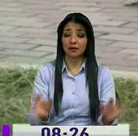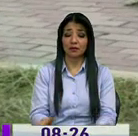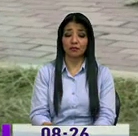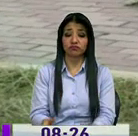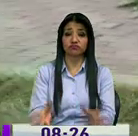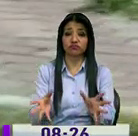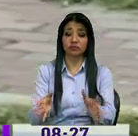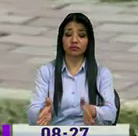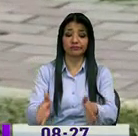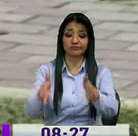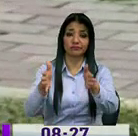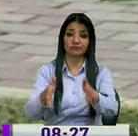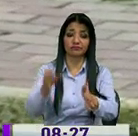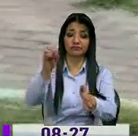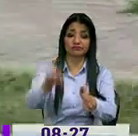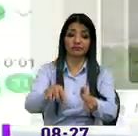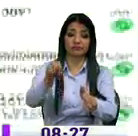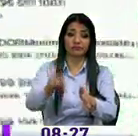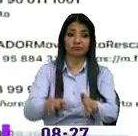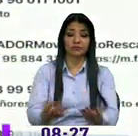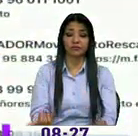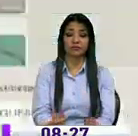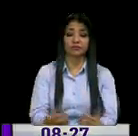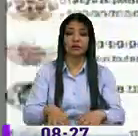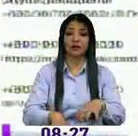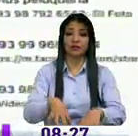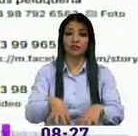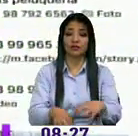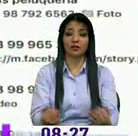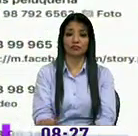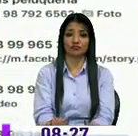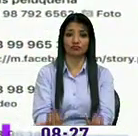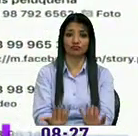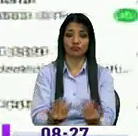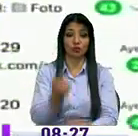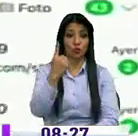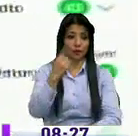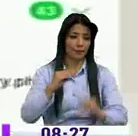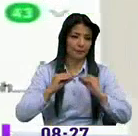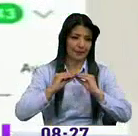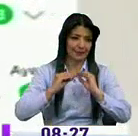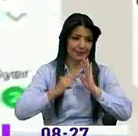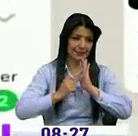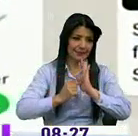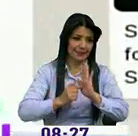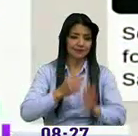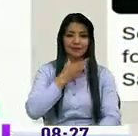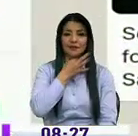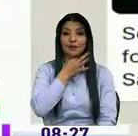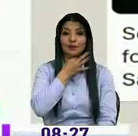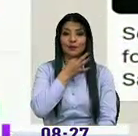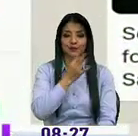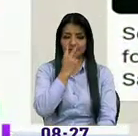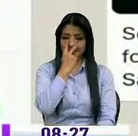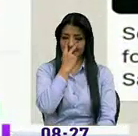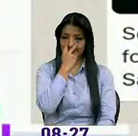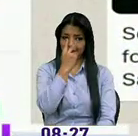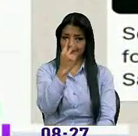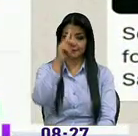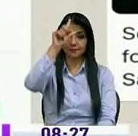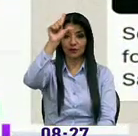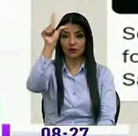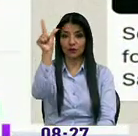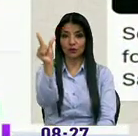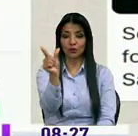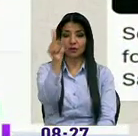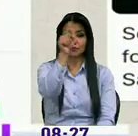hasta en los adoquines. Qué increíble. Una más, solo para golosinar el alma. Vean esta.